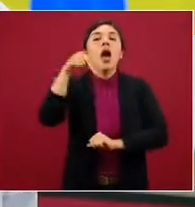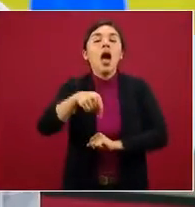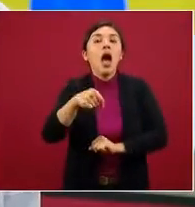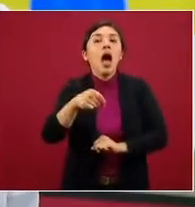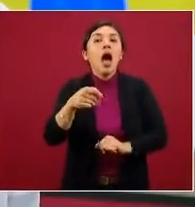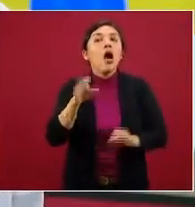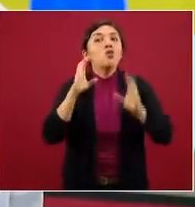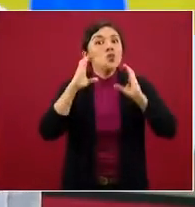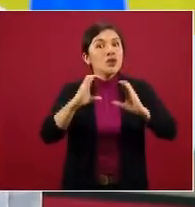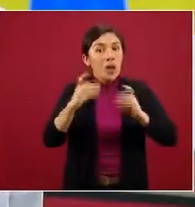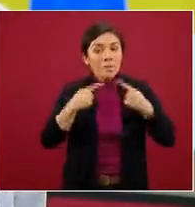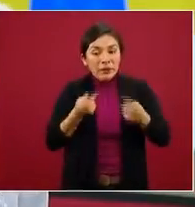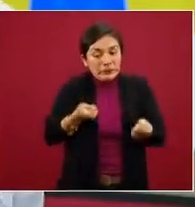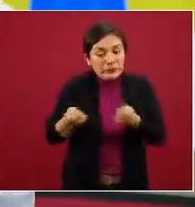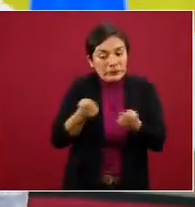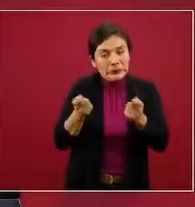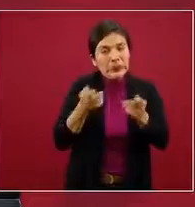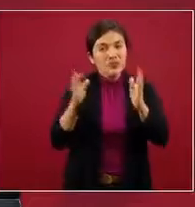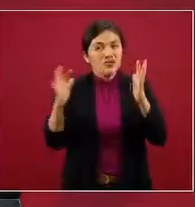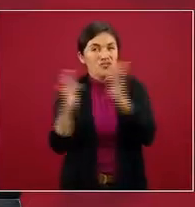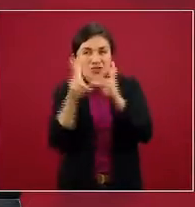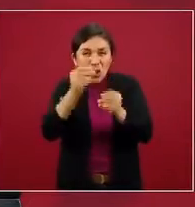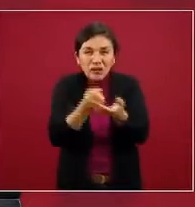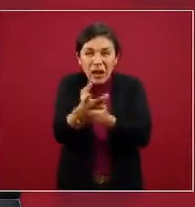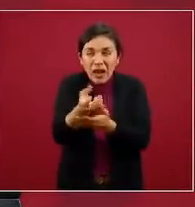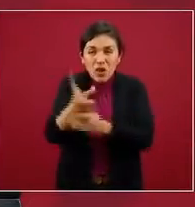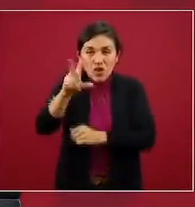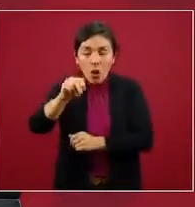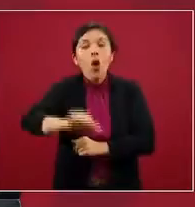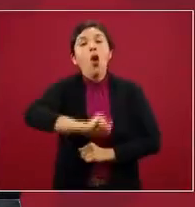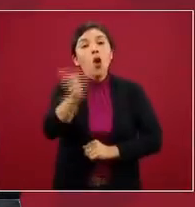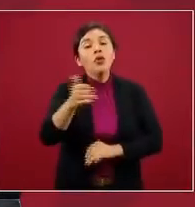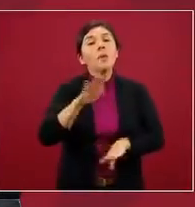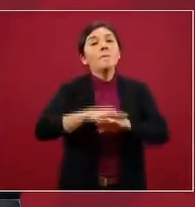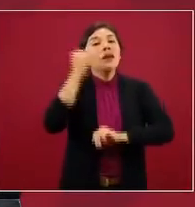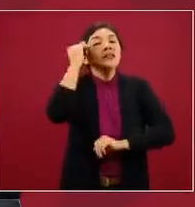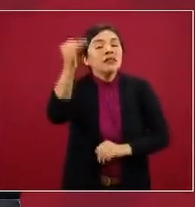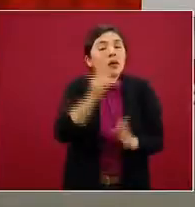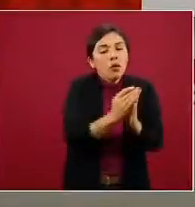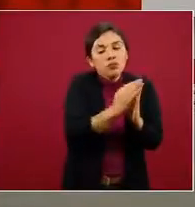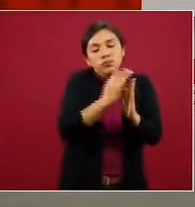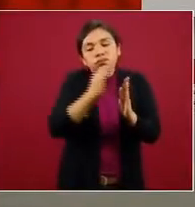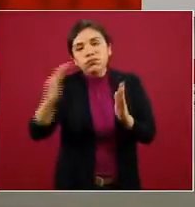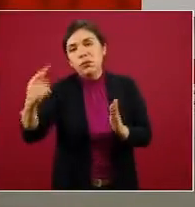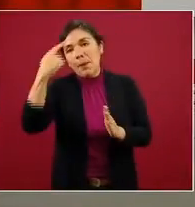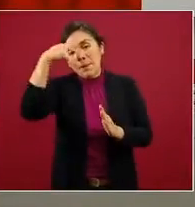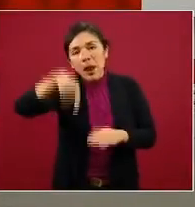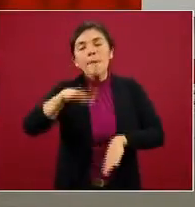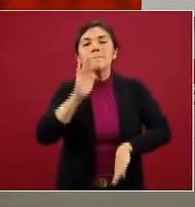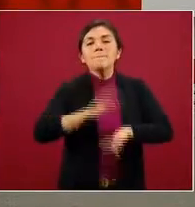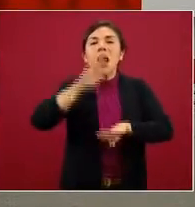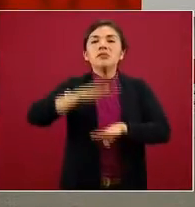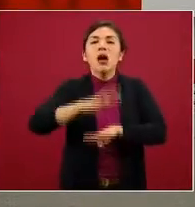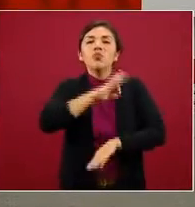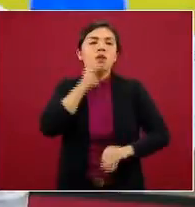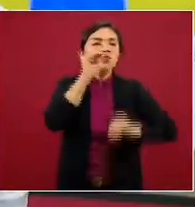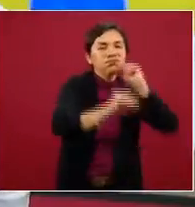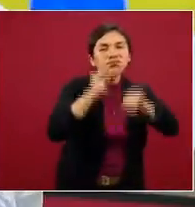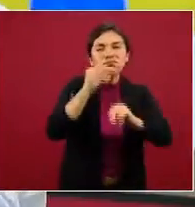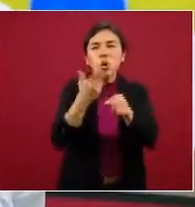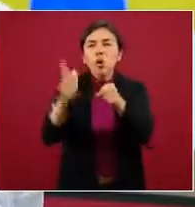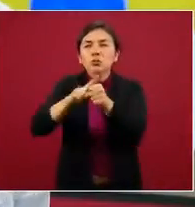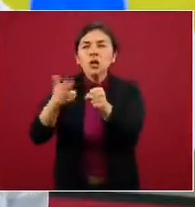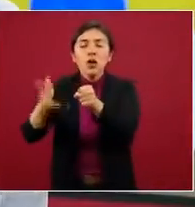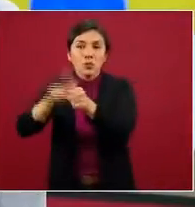logramos mitigar, segundo, porque consecuencia de la mitigación tuvimos el tiempo apropiado para expandir la capacidad